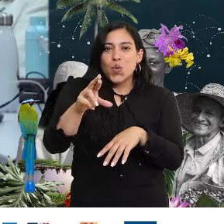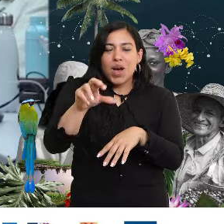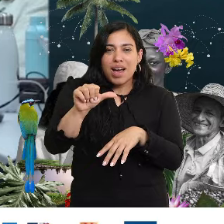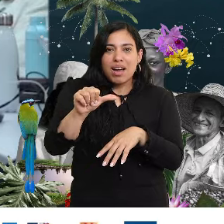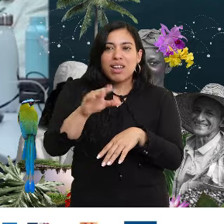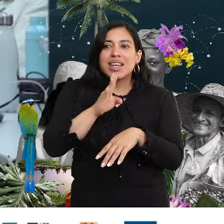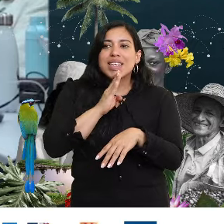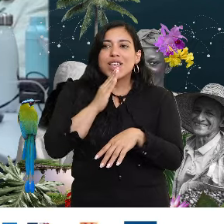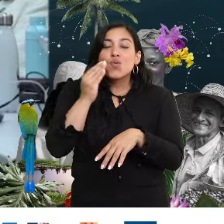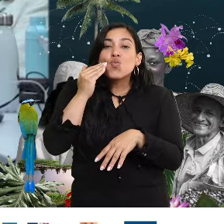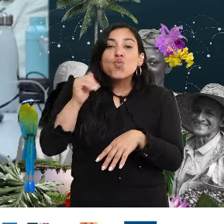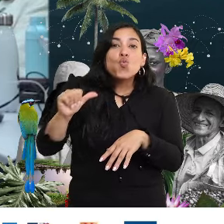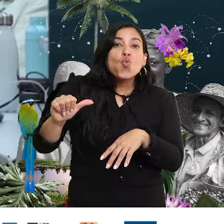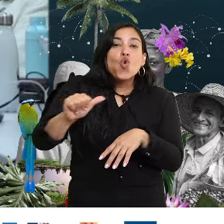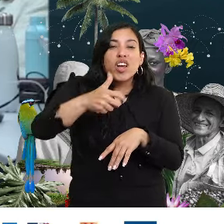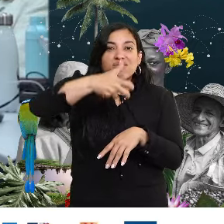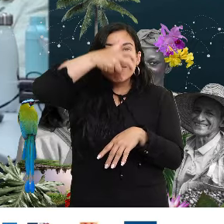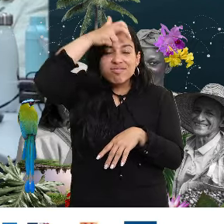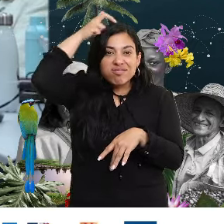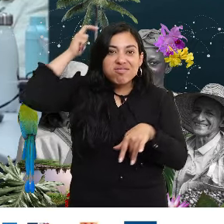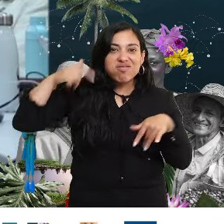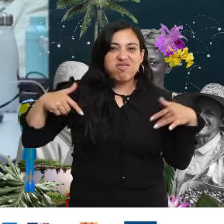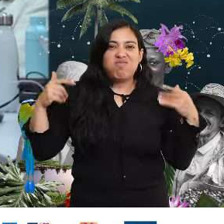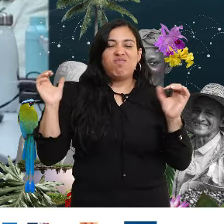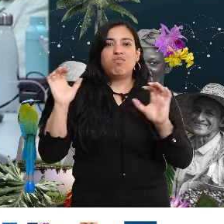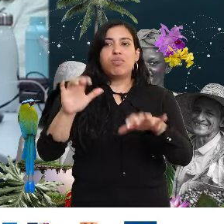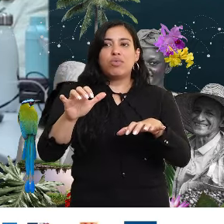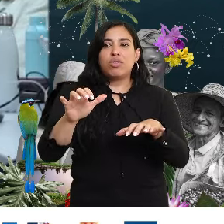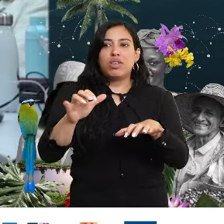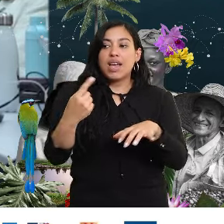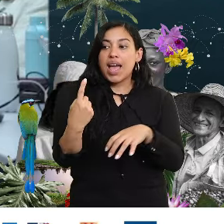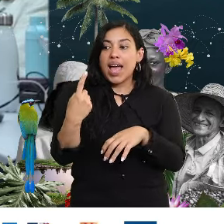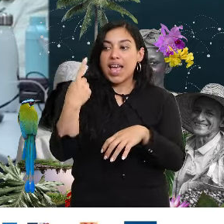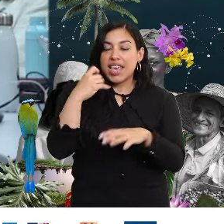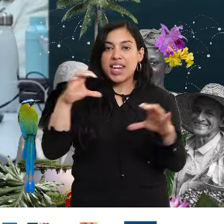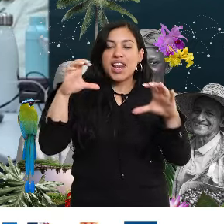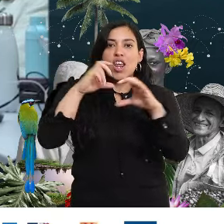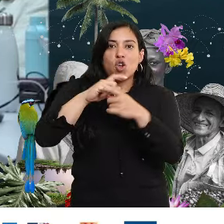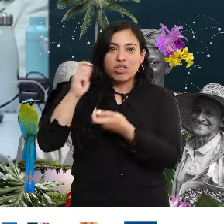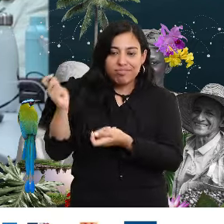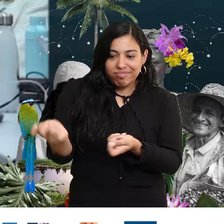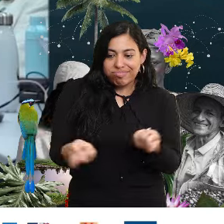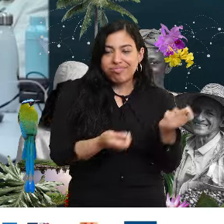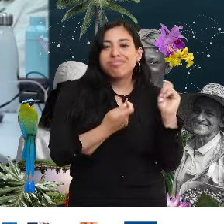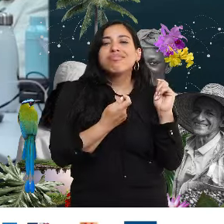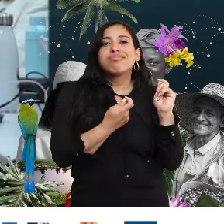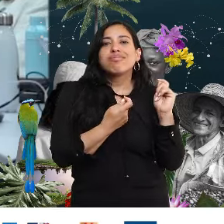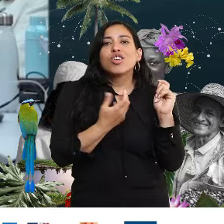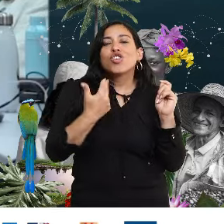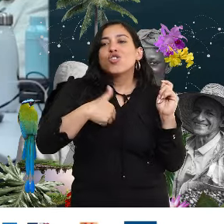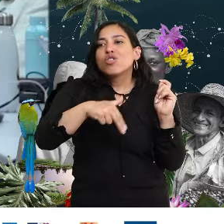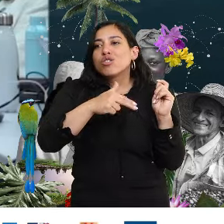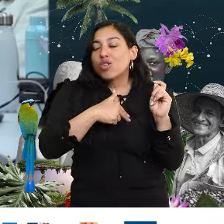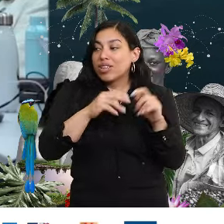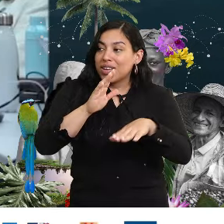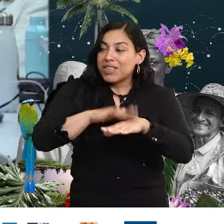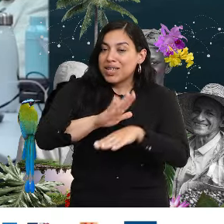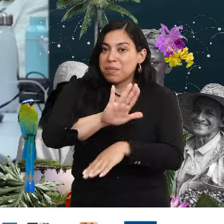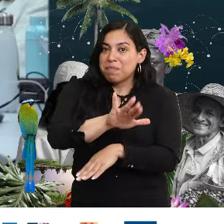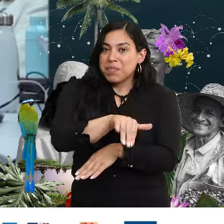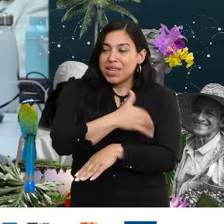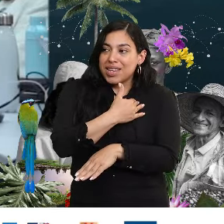hembra mujer, está aquí abajo. Llegó anoche y se la queremos ofrecer, señora ministra,